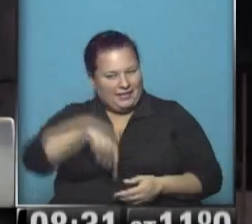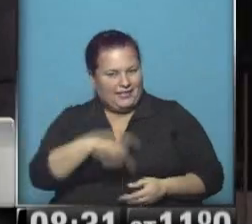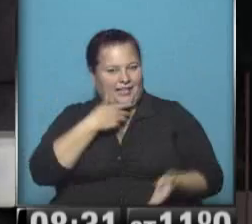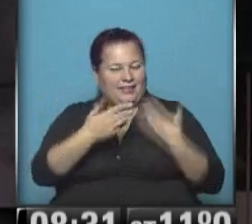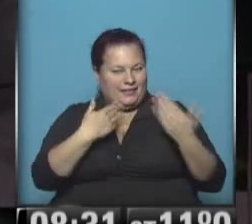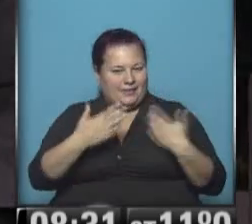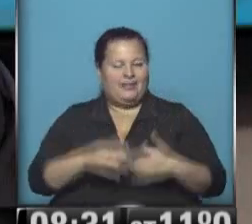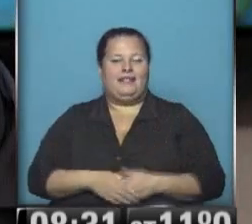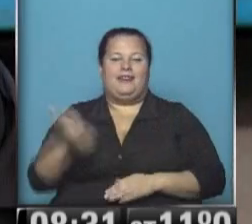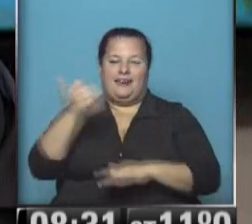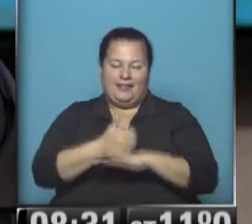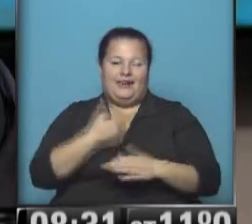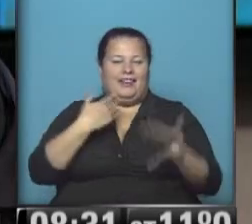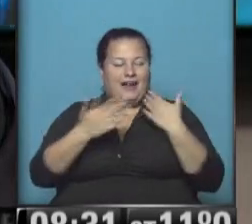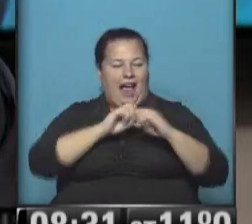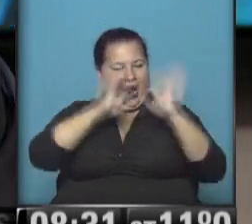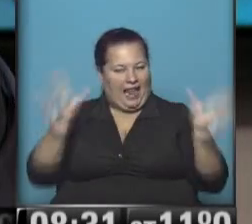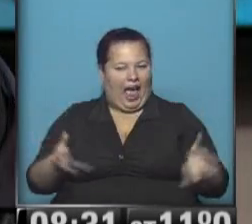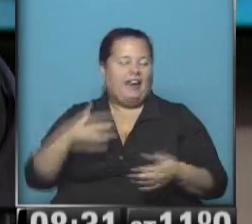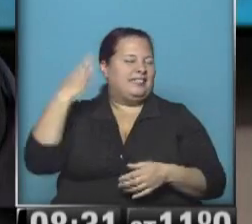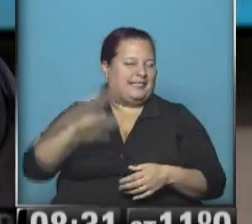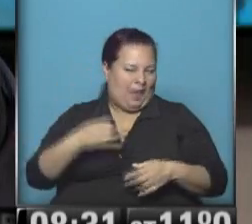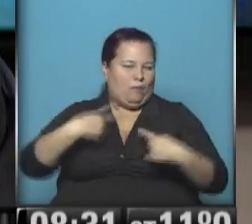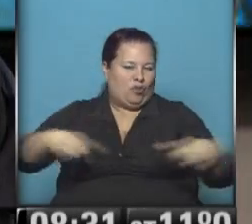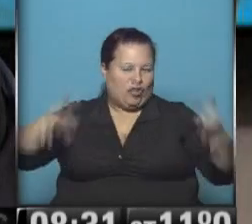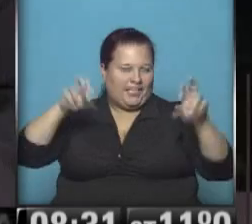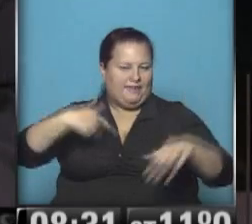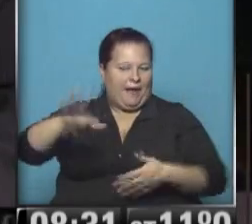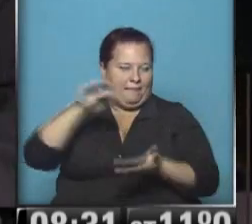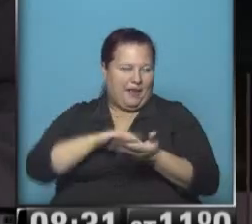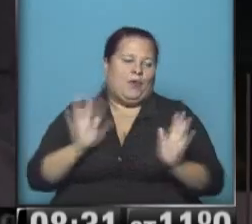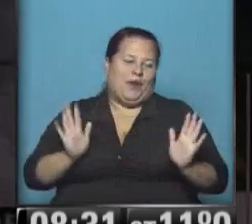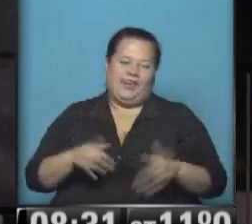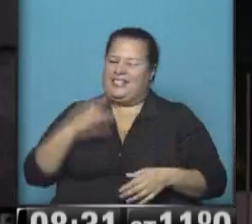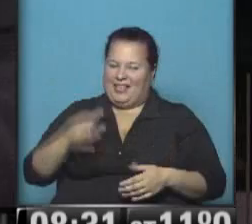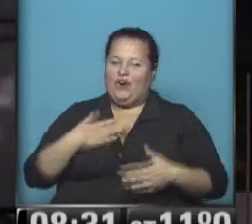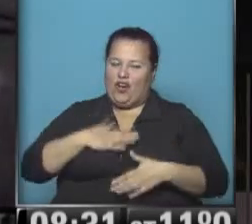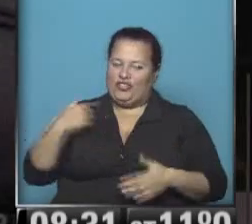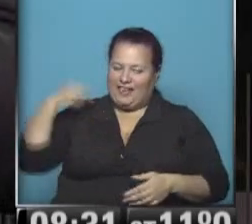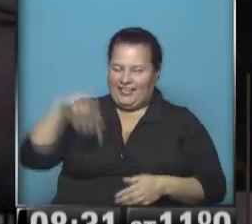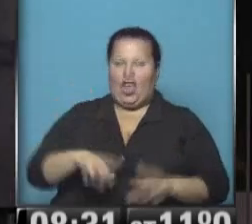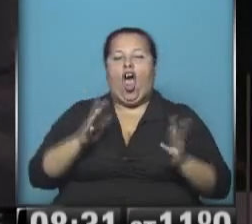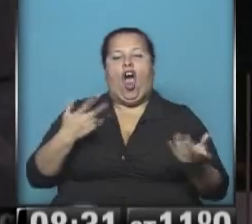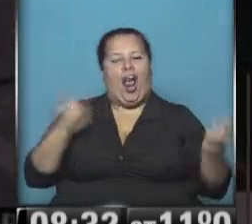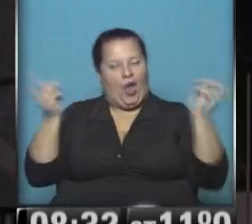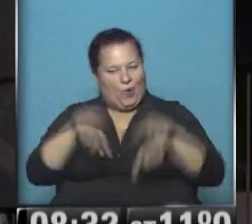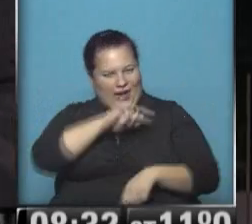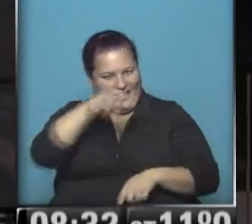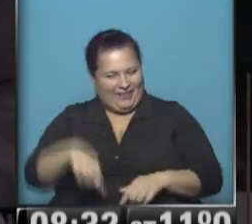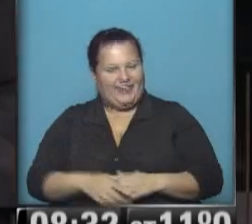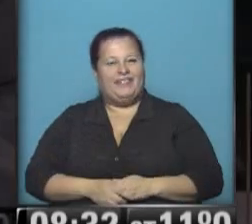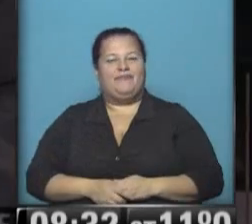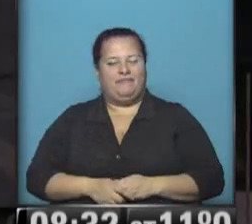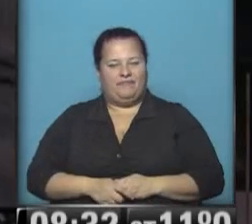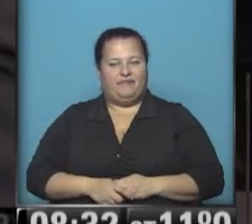la presencia y la creación quedan seguramente muchos más temas para tratar pero seguro pero estar con usted esperemos volver a contarlo